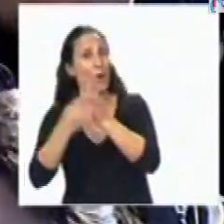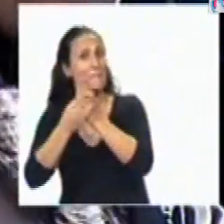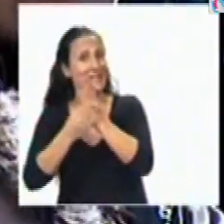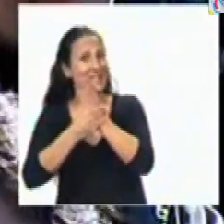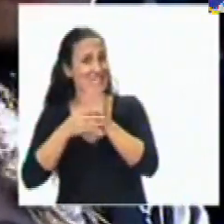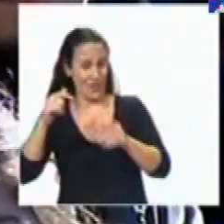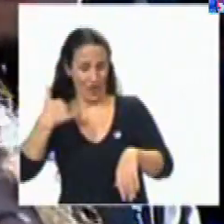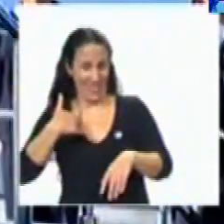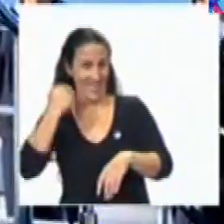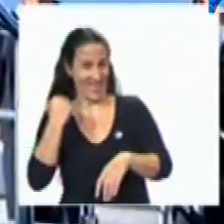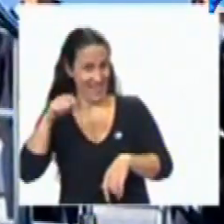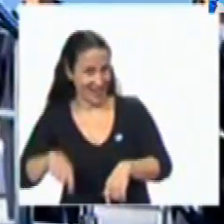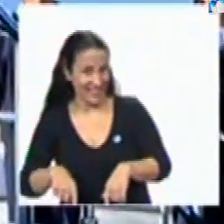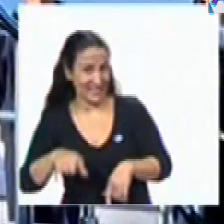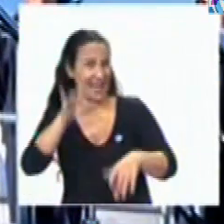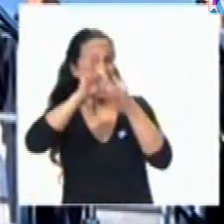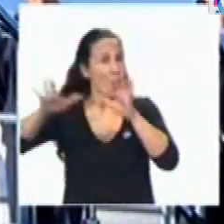en Europa.